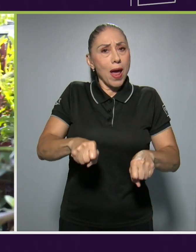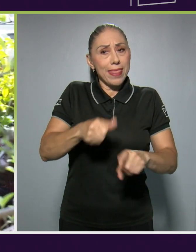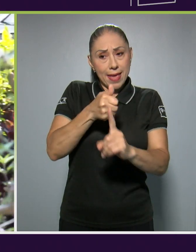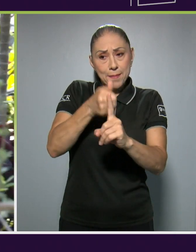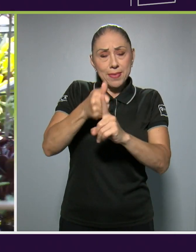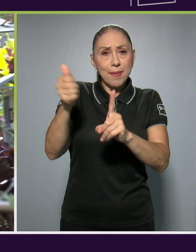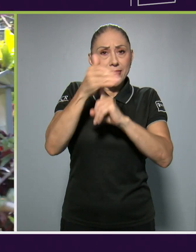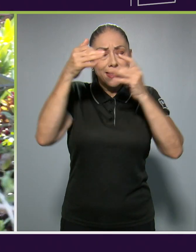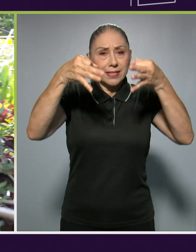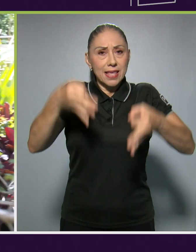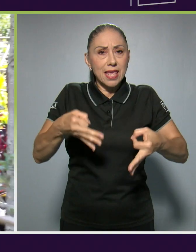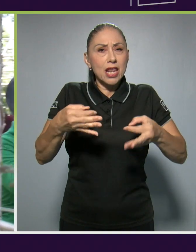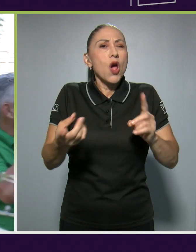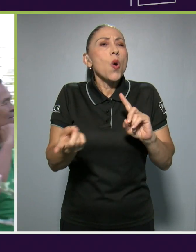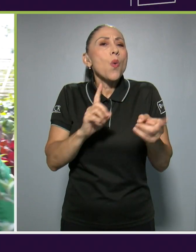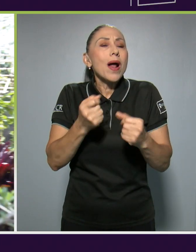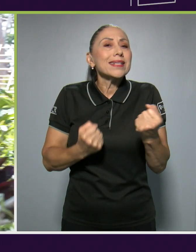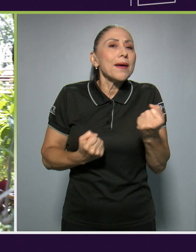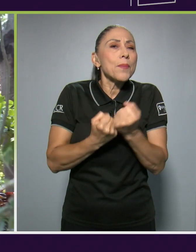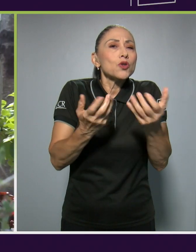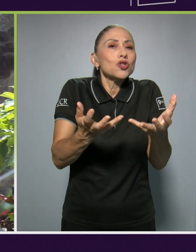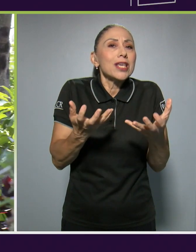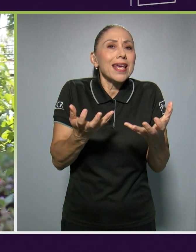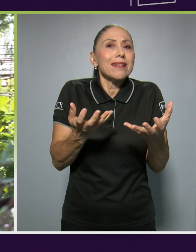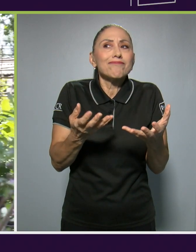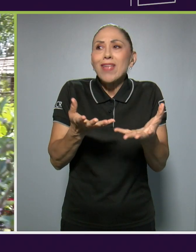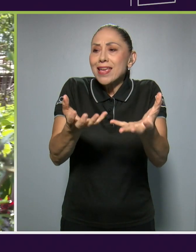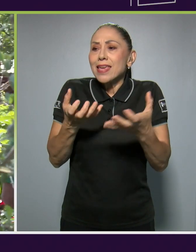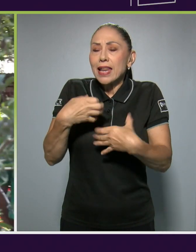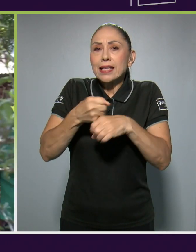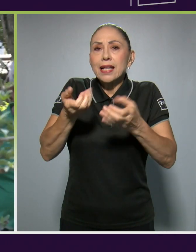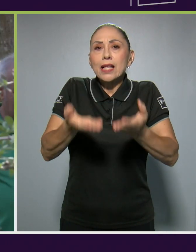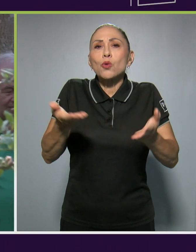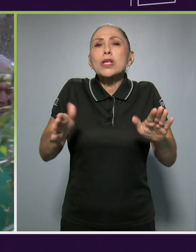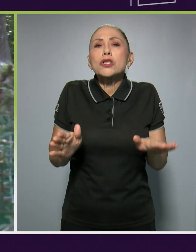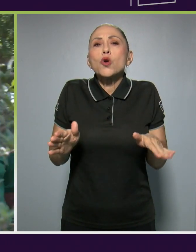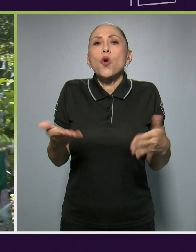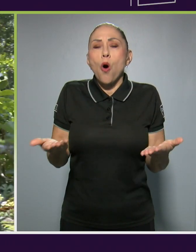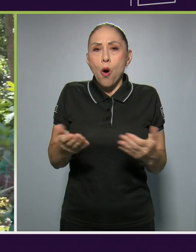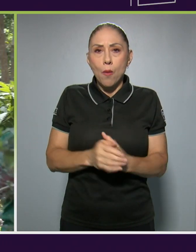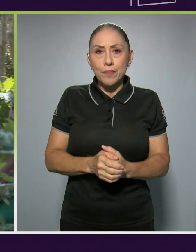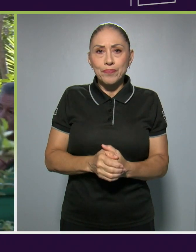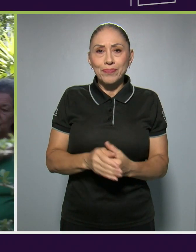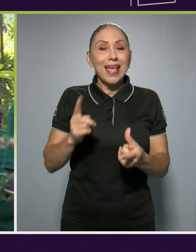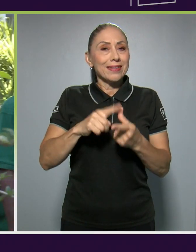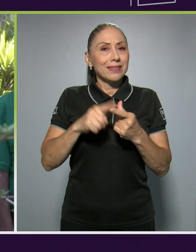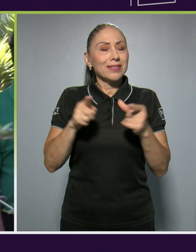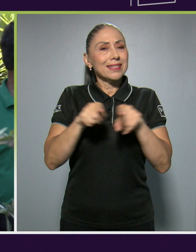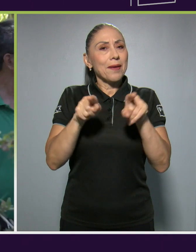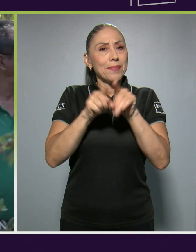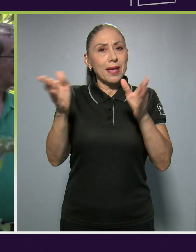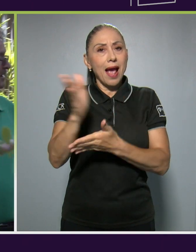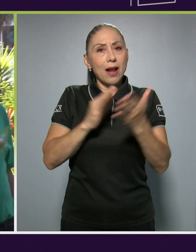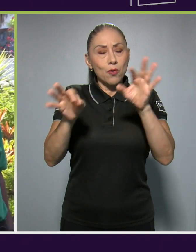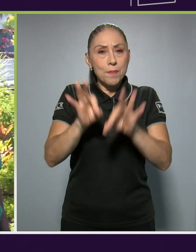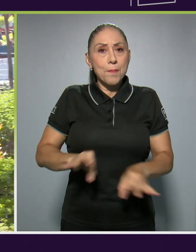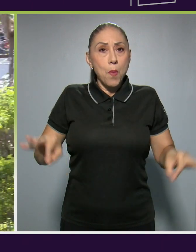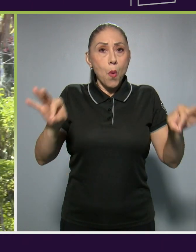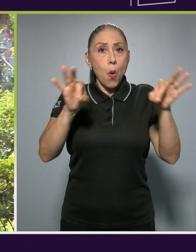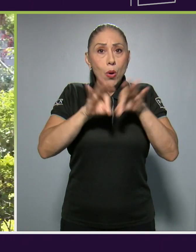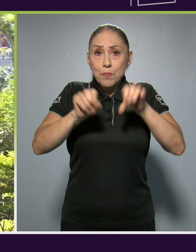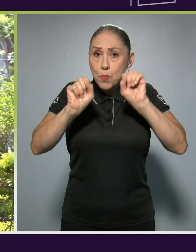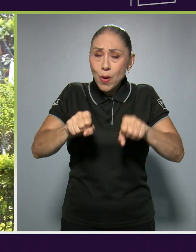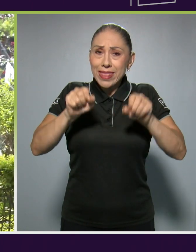cuáles son los apoyos y cómo quiere hacer las cosas. Entonces también algo importante que podemos hacer como población